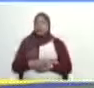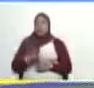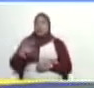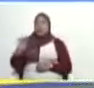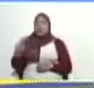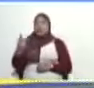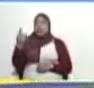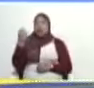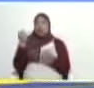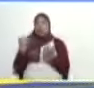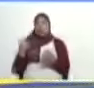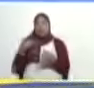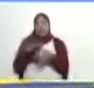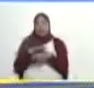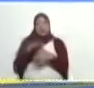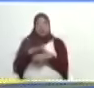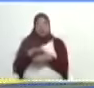Primero, que hoy es miércoles.